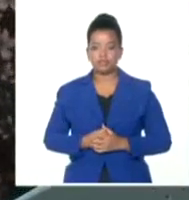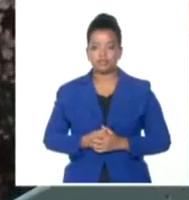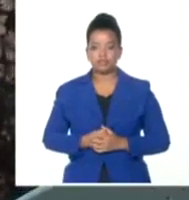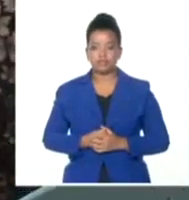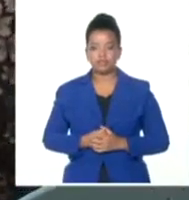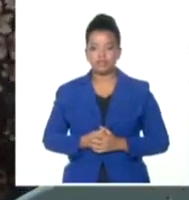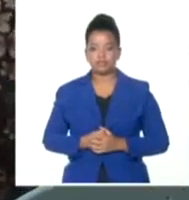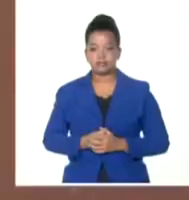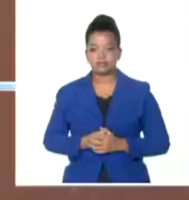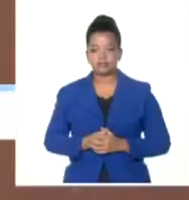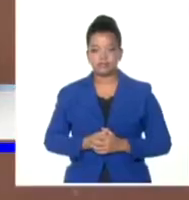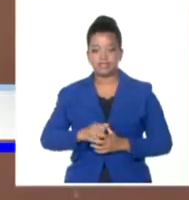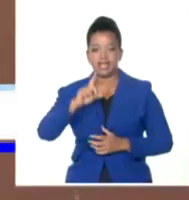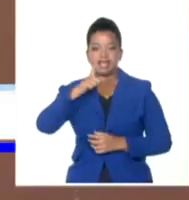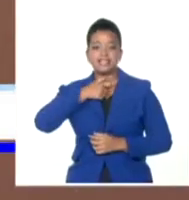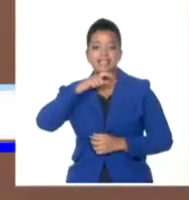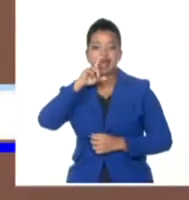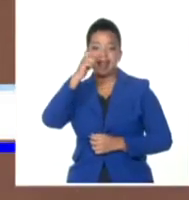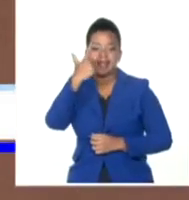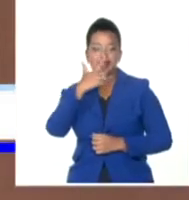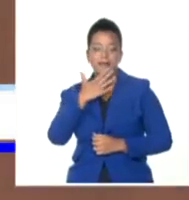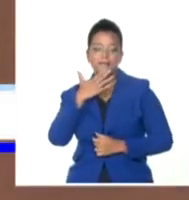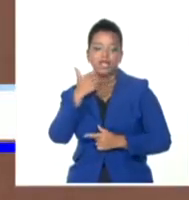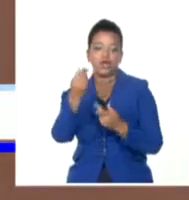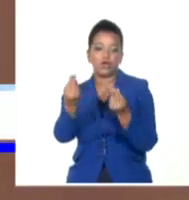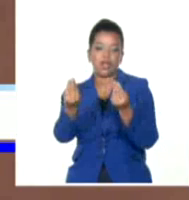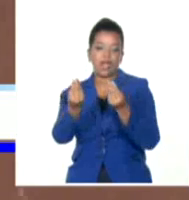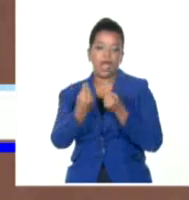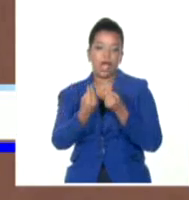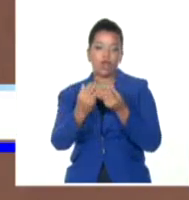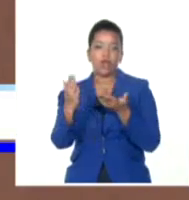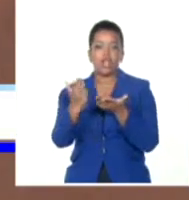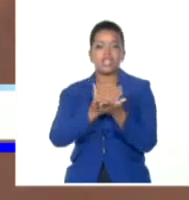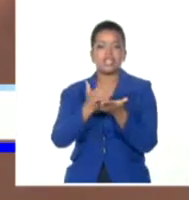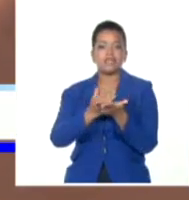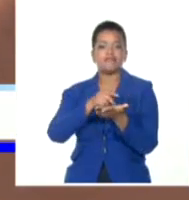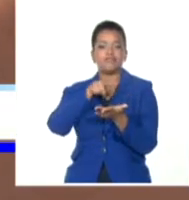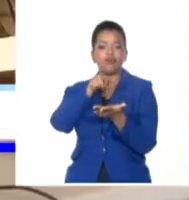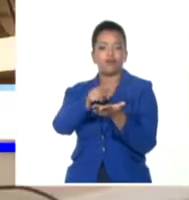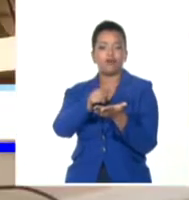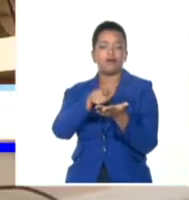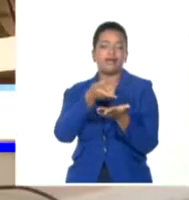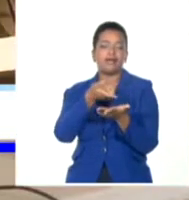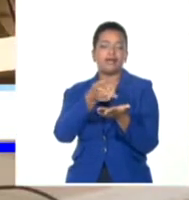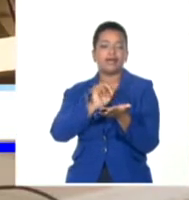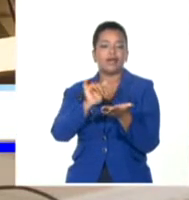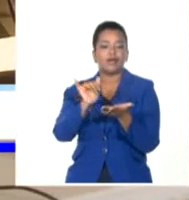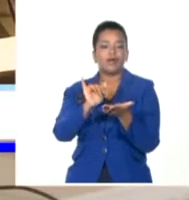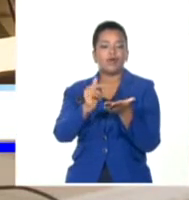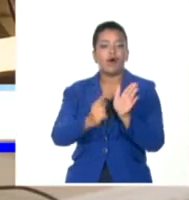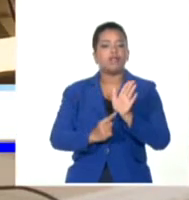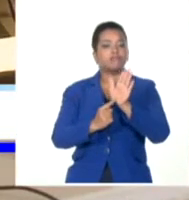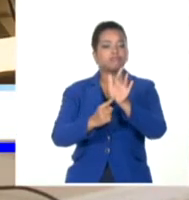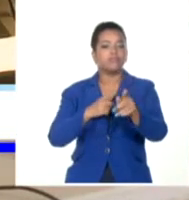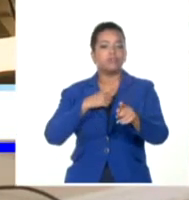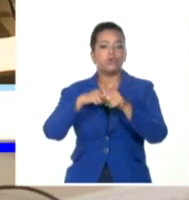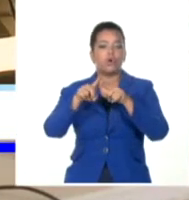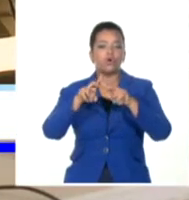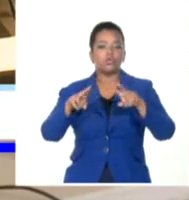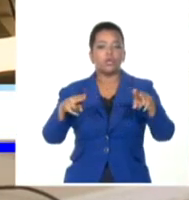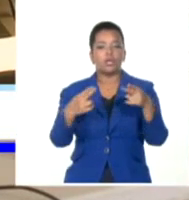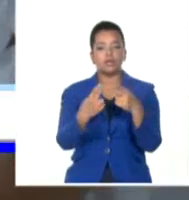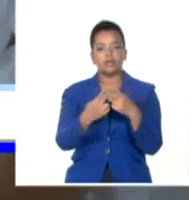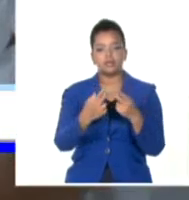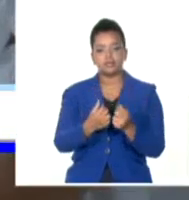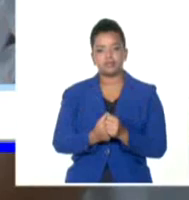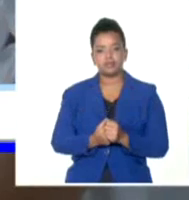Celia, mi mejor regalo, es un libro testimonial a cargo del editorial Verde Olivo, que ha sido presentado en otros eventos y en esta ocasión